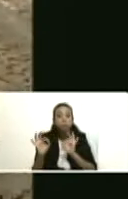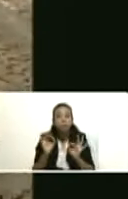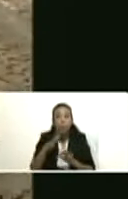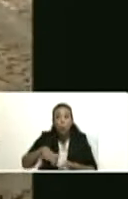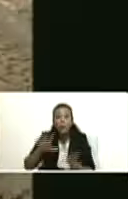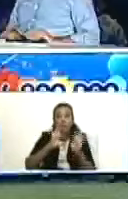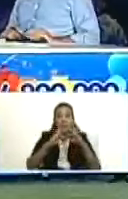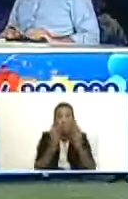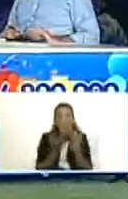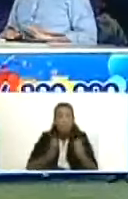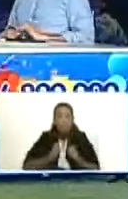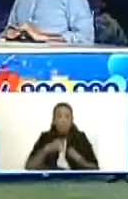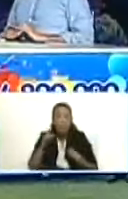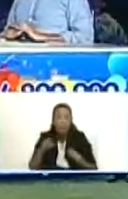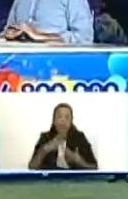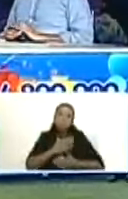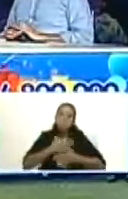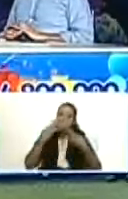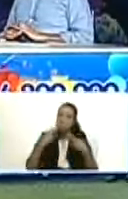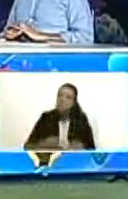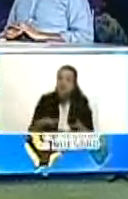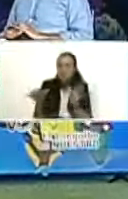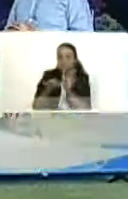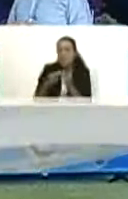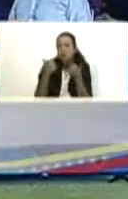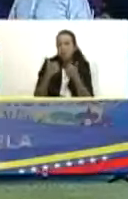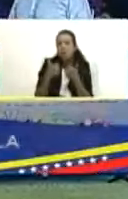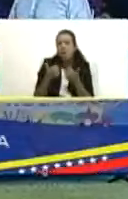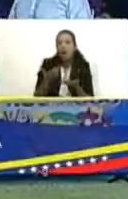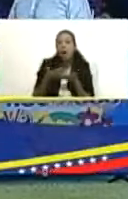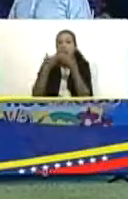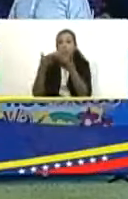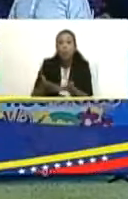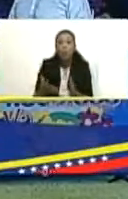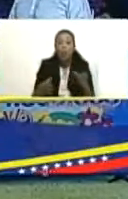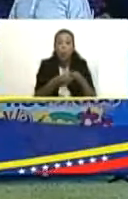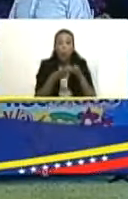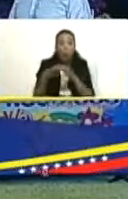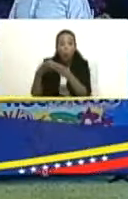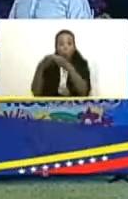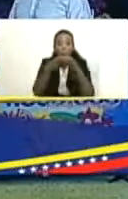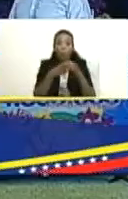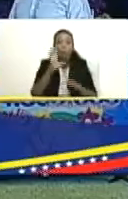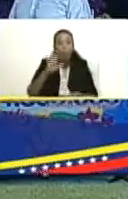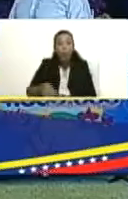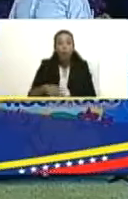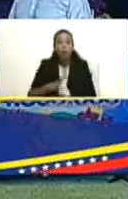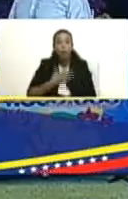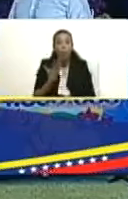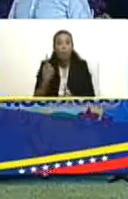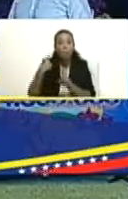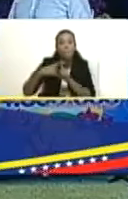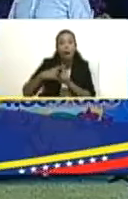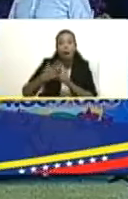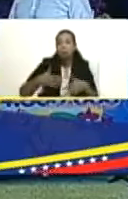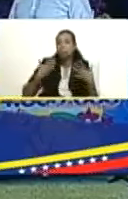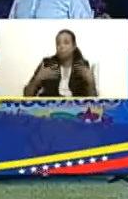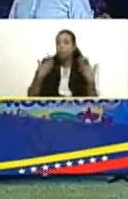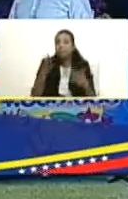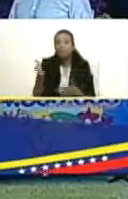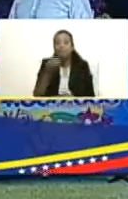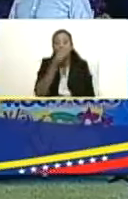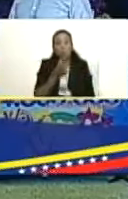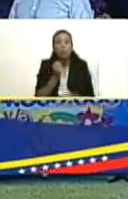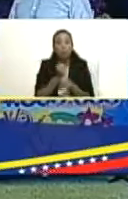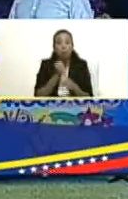esas familias puedan vivir dignamente y además aporta el equipamiento urbano para que nosotros sumemos al buen